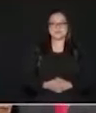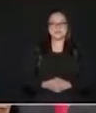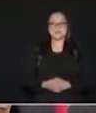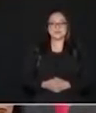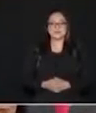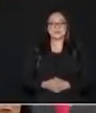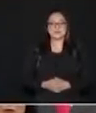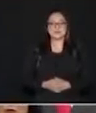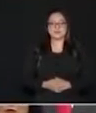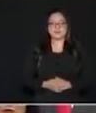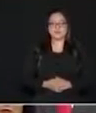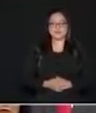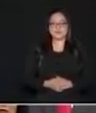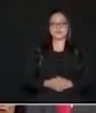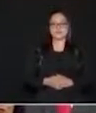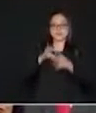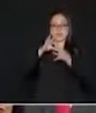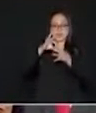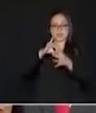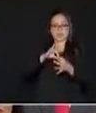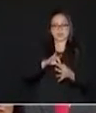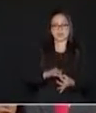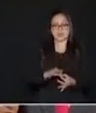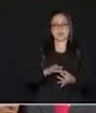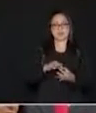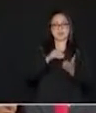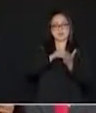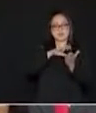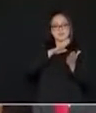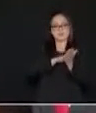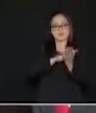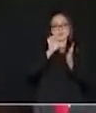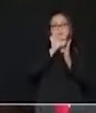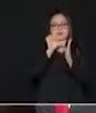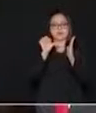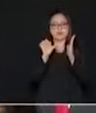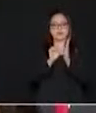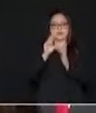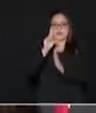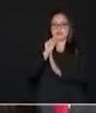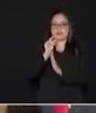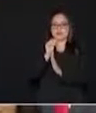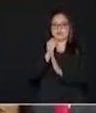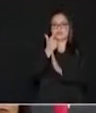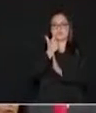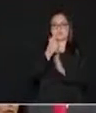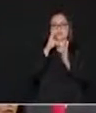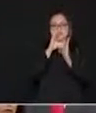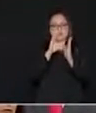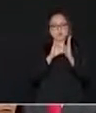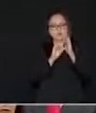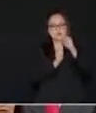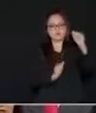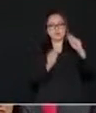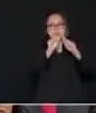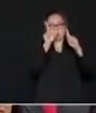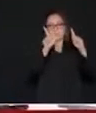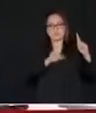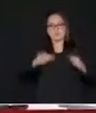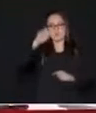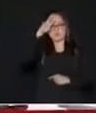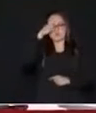De conformidad con lo que establece el artículo 87 constitucional,